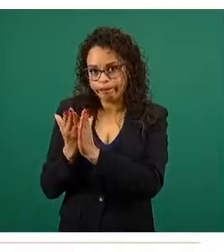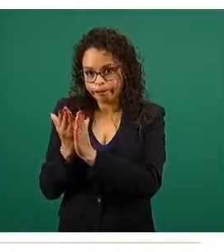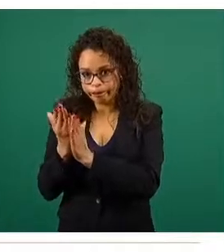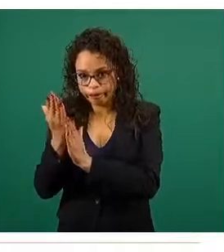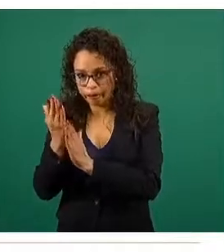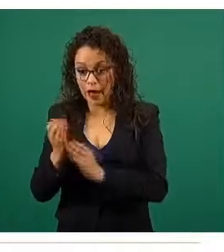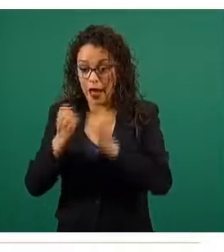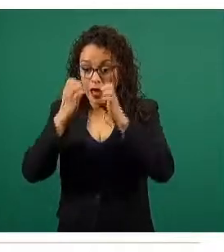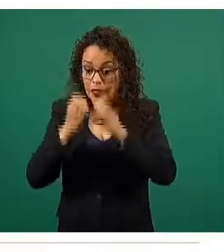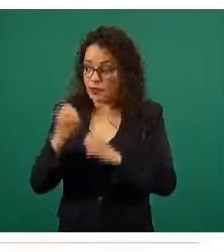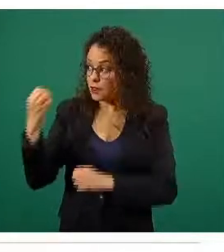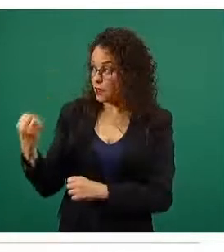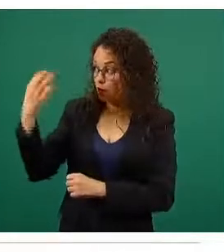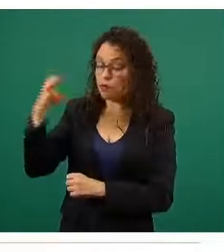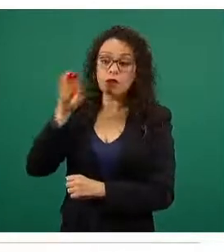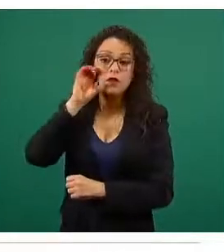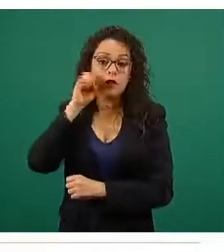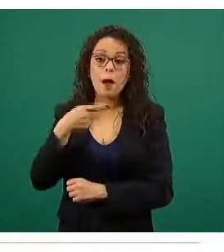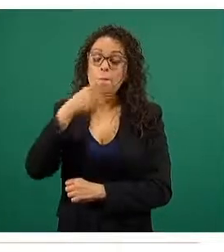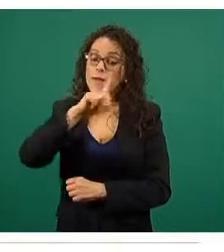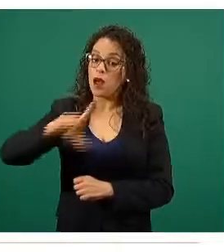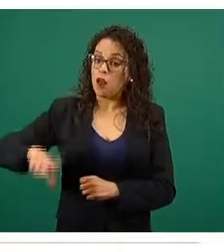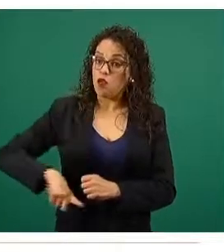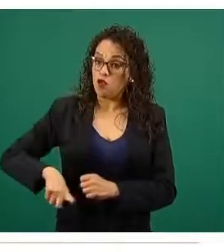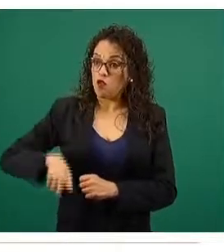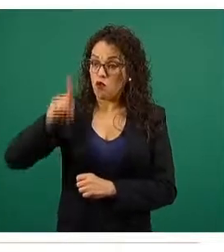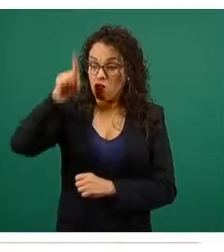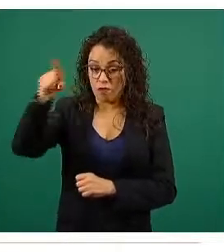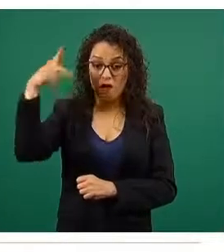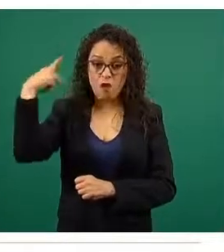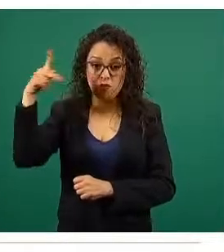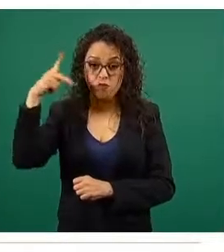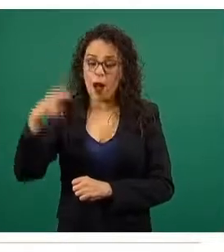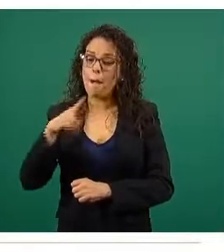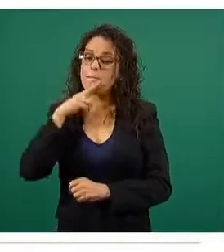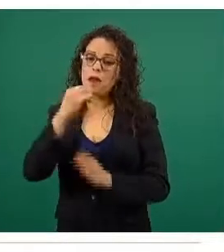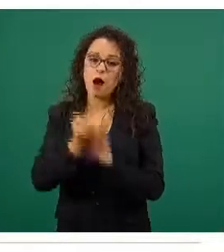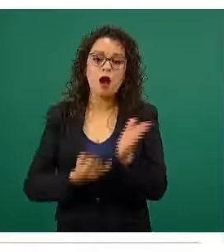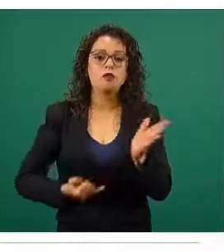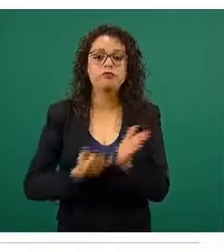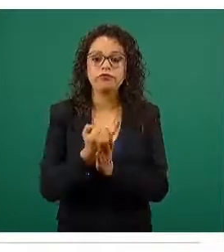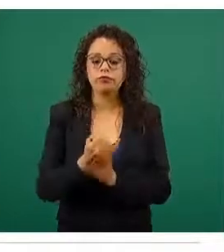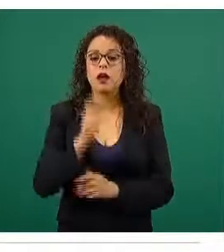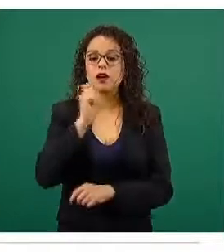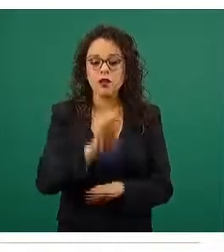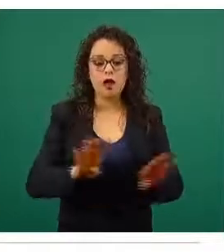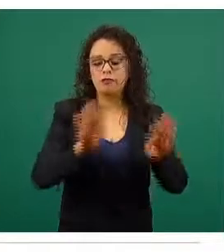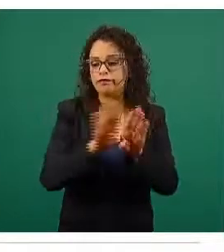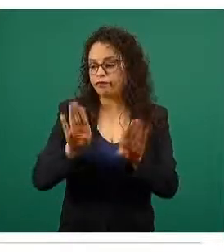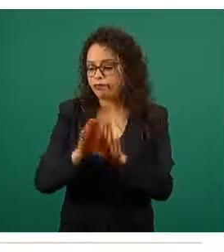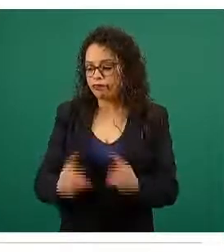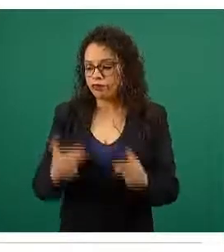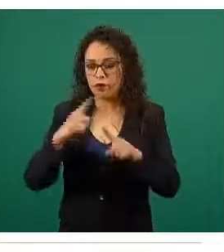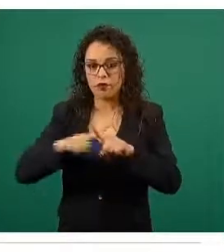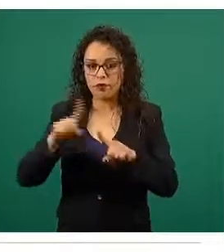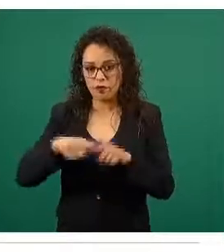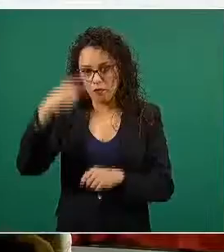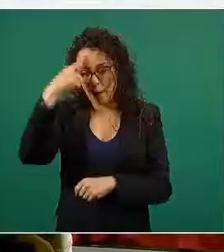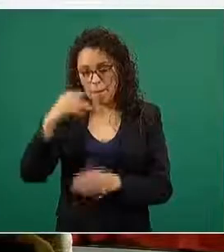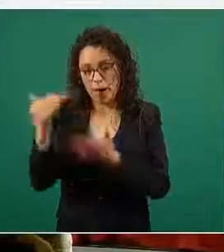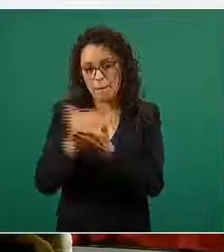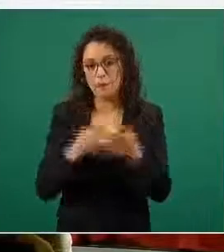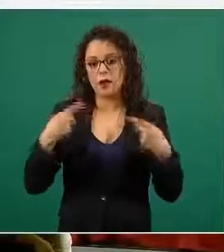naranja, el gobierno del estado de Puebla tomó medidas adicionales para reducir la movilidad, lo cual celebramos y respaldamos. La